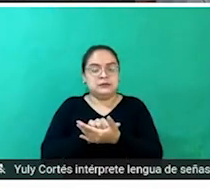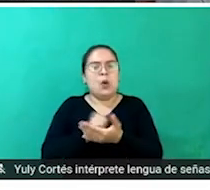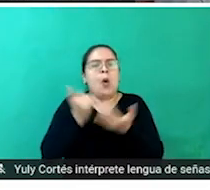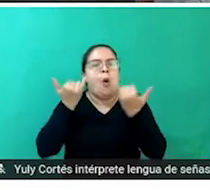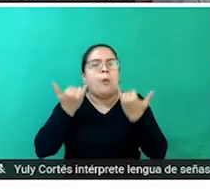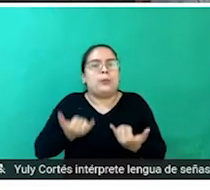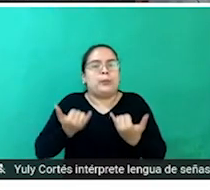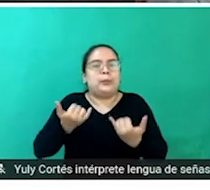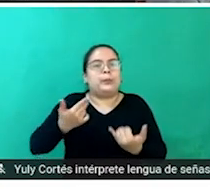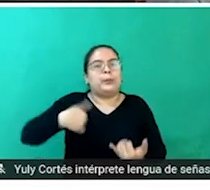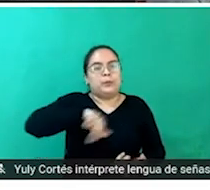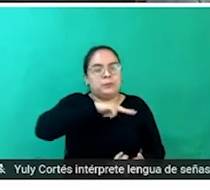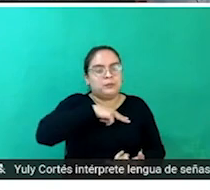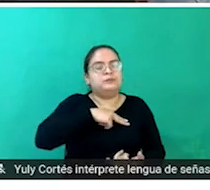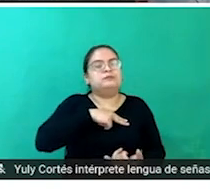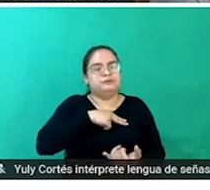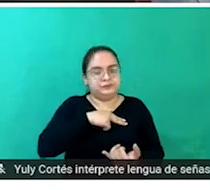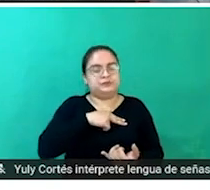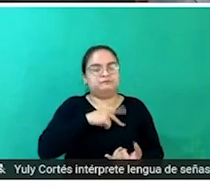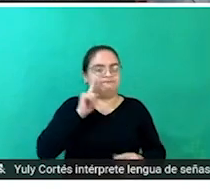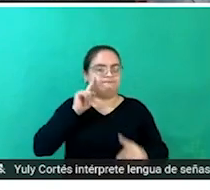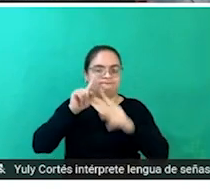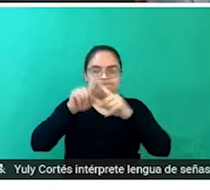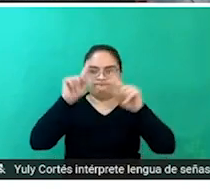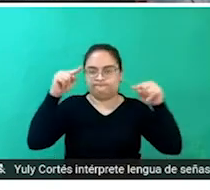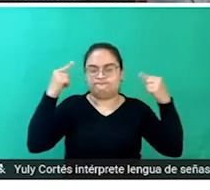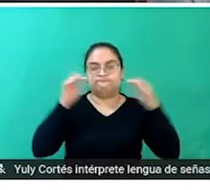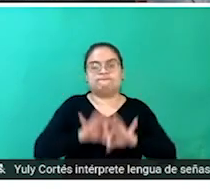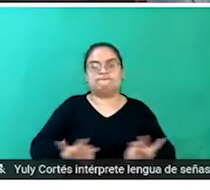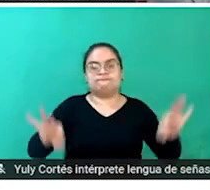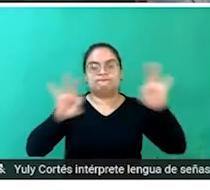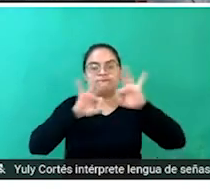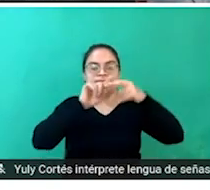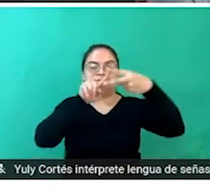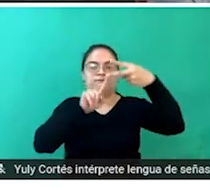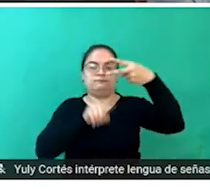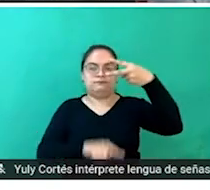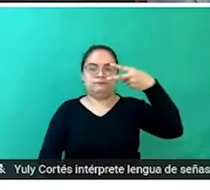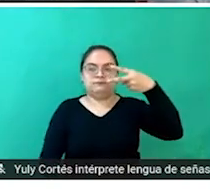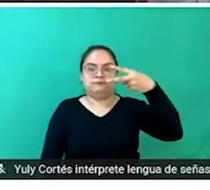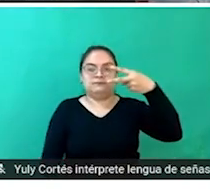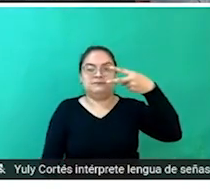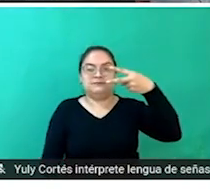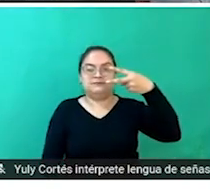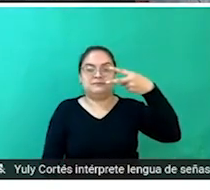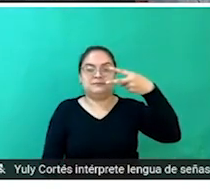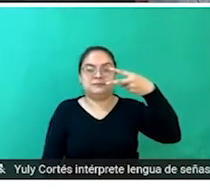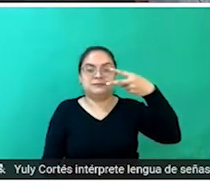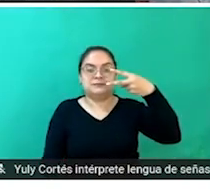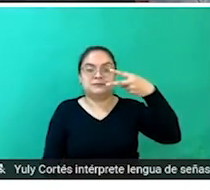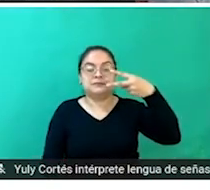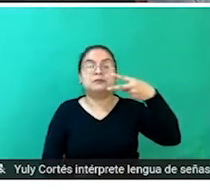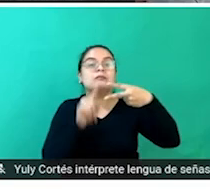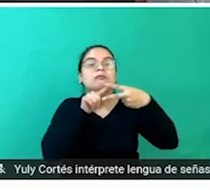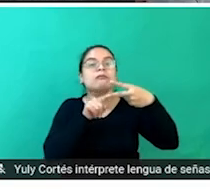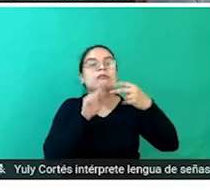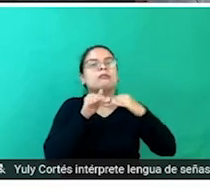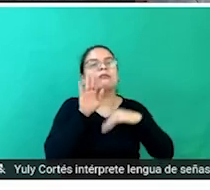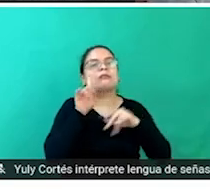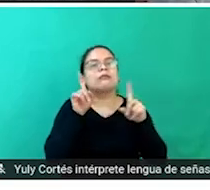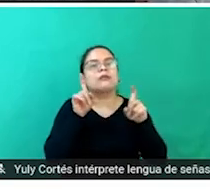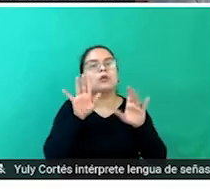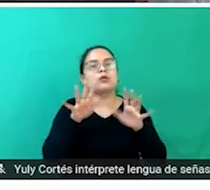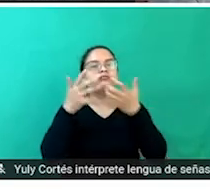nos plantean dos retos importantes en cuanto a la